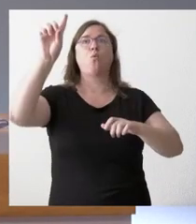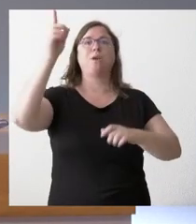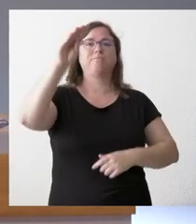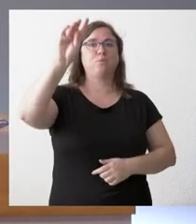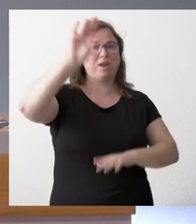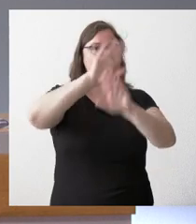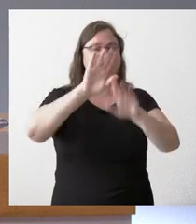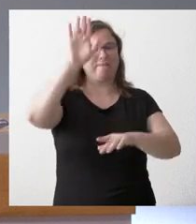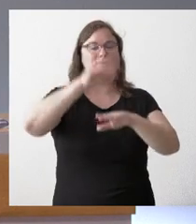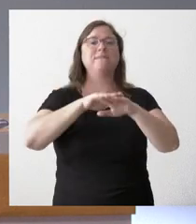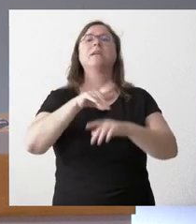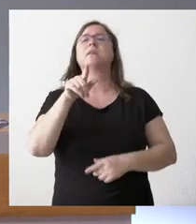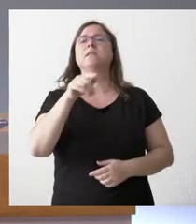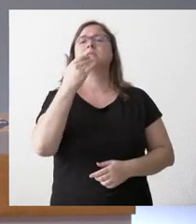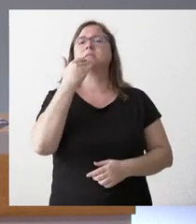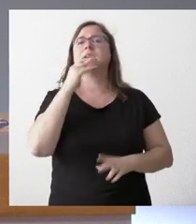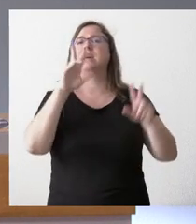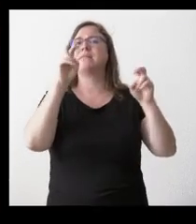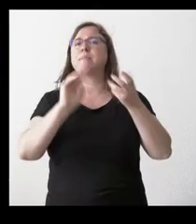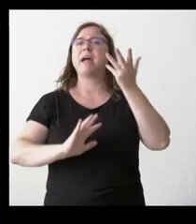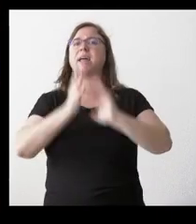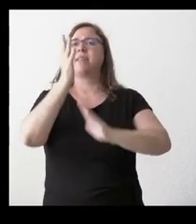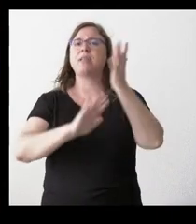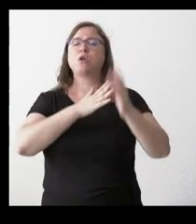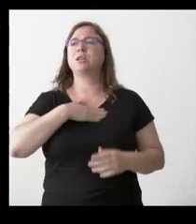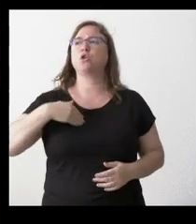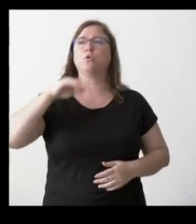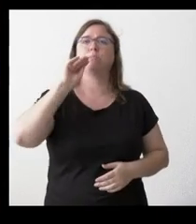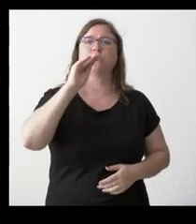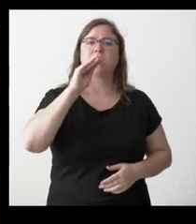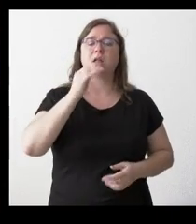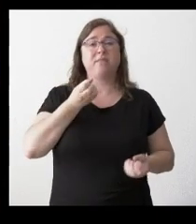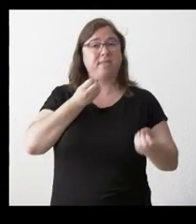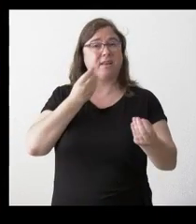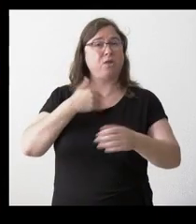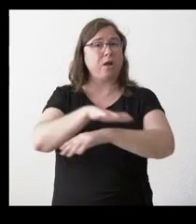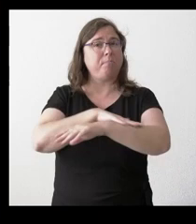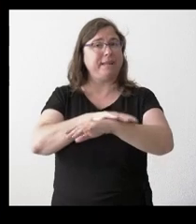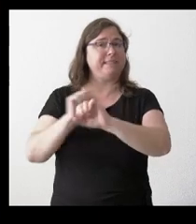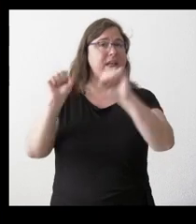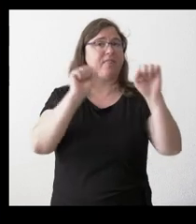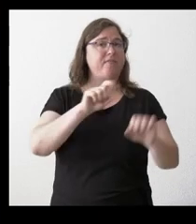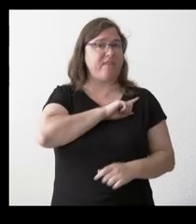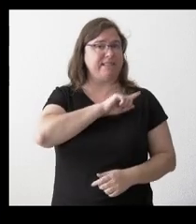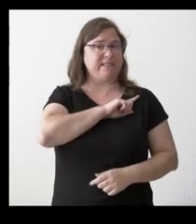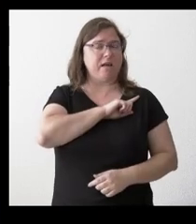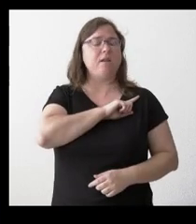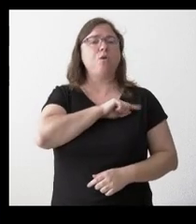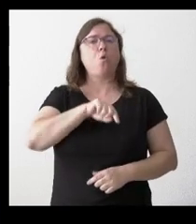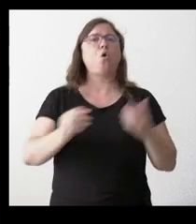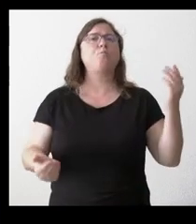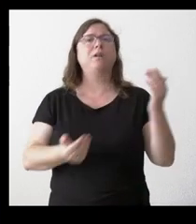última. Sí, sobre los incendios, le quería preguntar por las declaraciones que ha hecho la ministra de Defensa, que decía esta mañana que